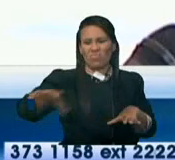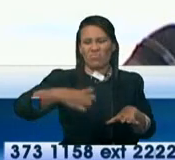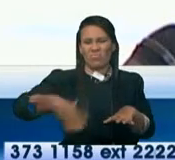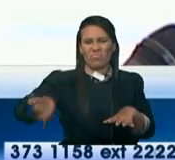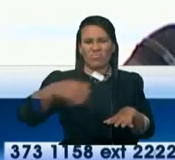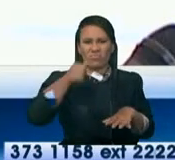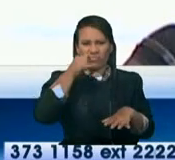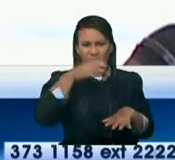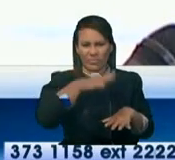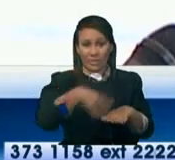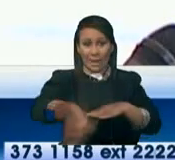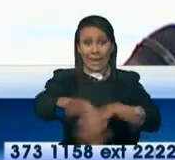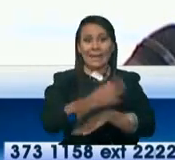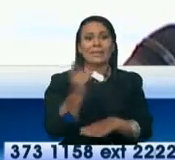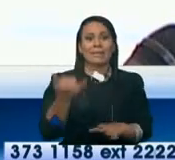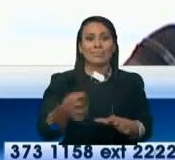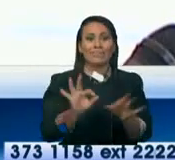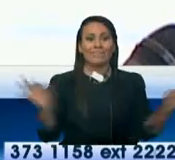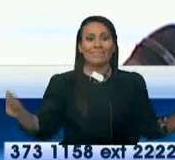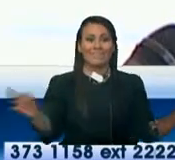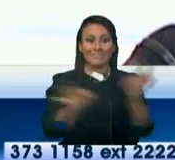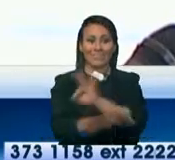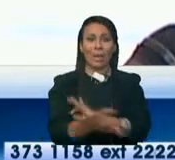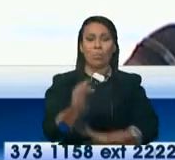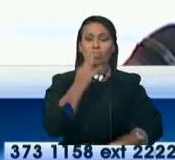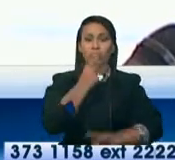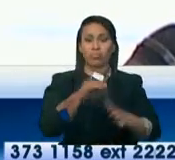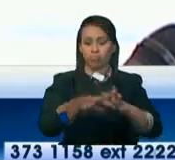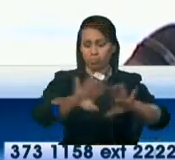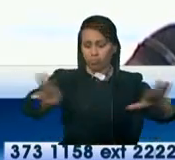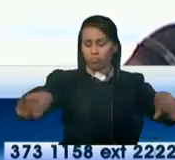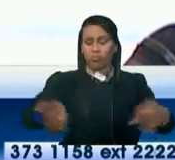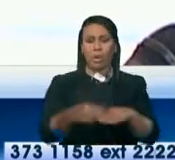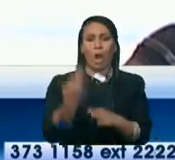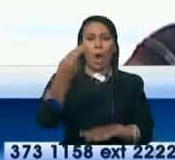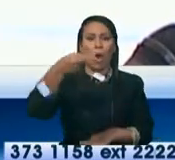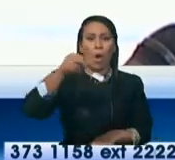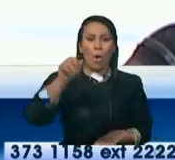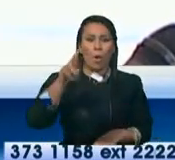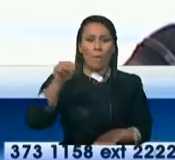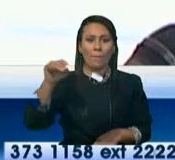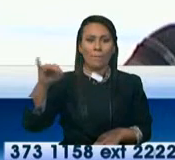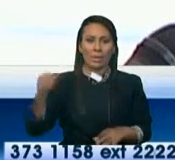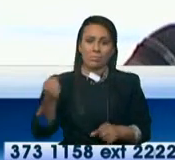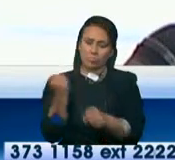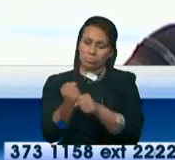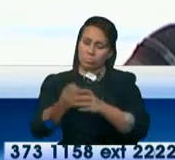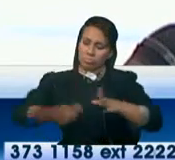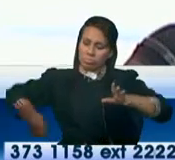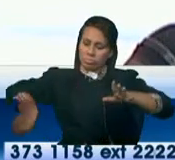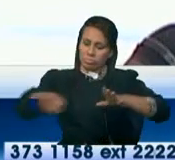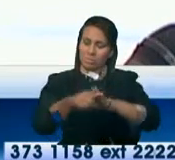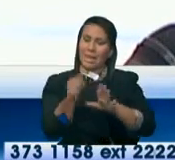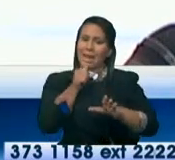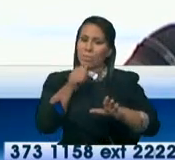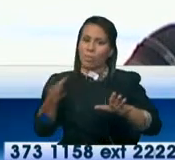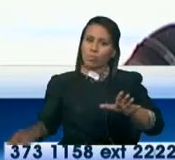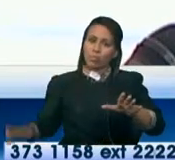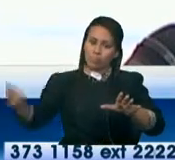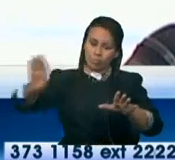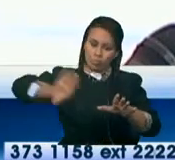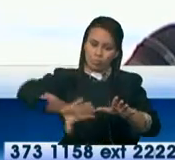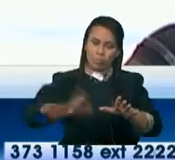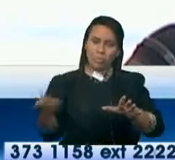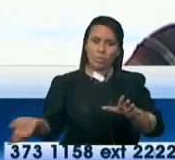existente, cuyos materiales son de hormigón simple y también redes informales cuya descarga la hacían directamente hacia las